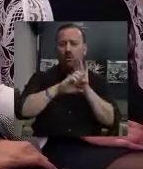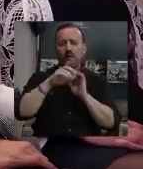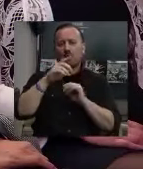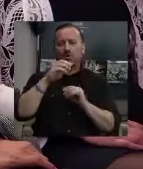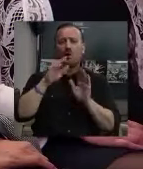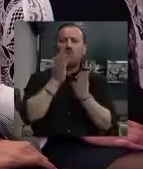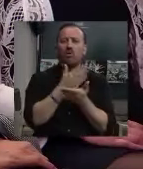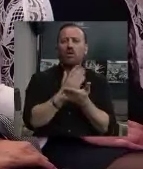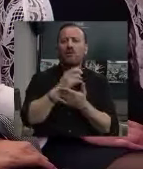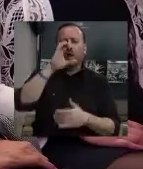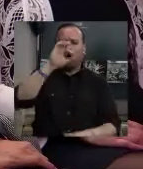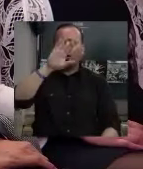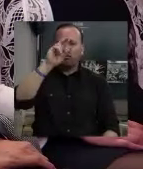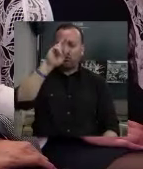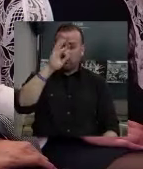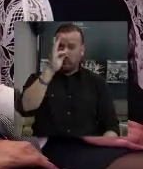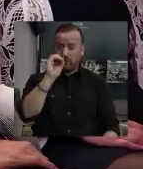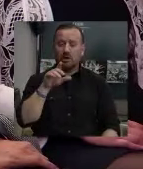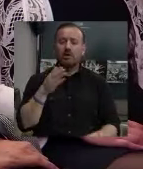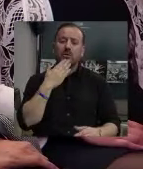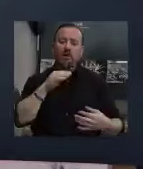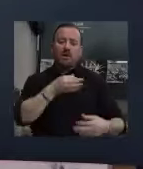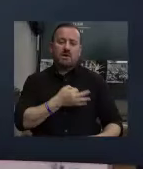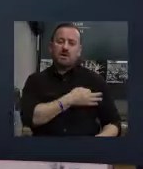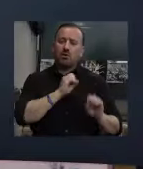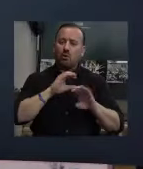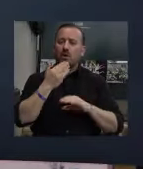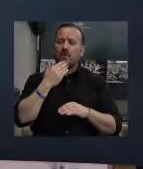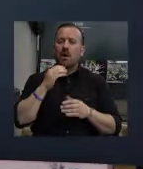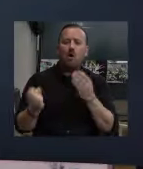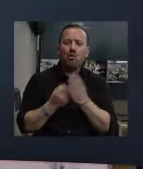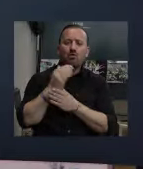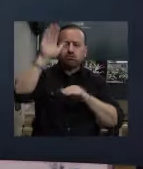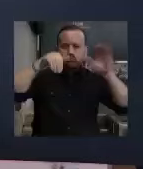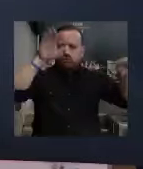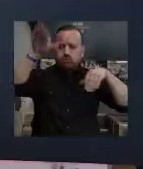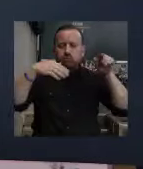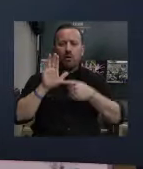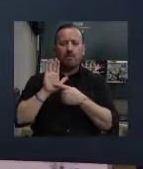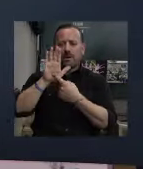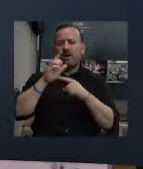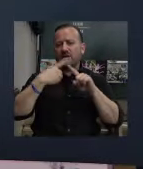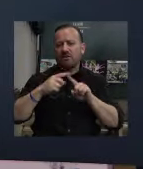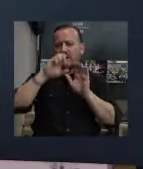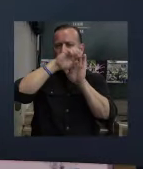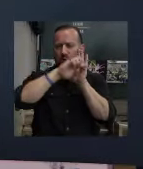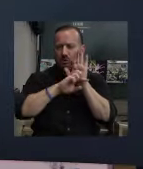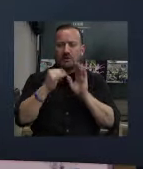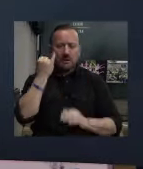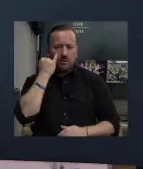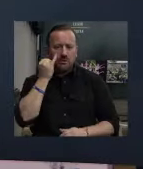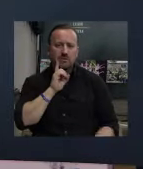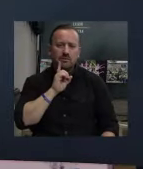mineduc y que por cierto ahora también a fin de año hay una nueva convocatoria un nuevo llamado para la presentación de los diferentes proyectos